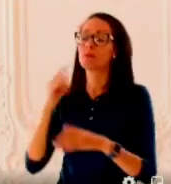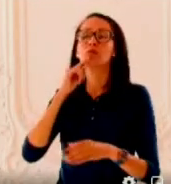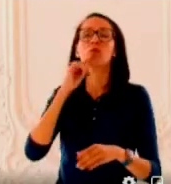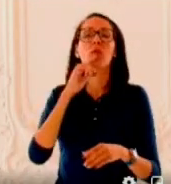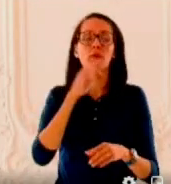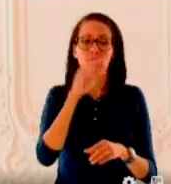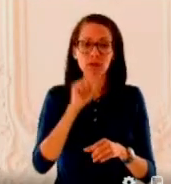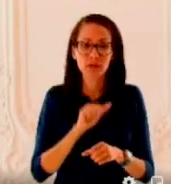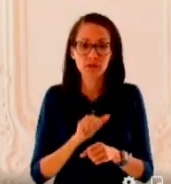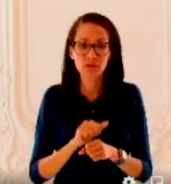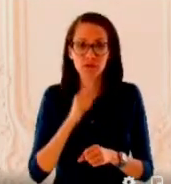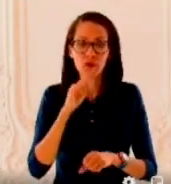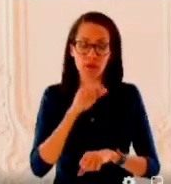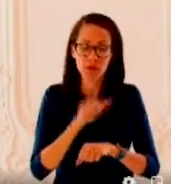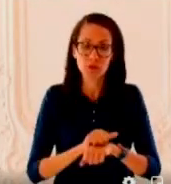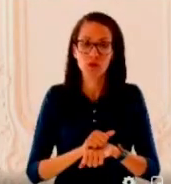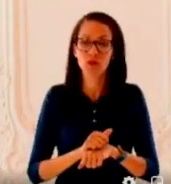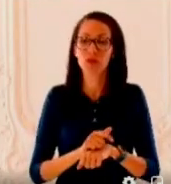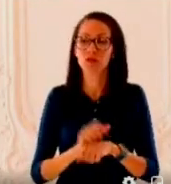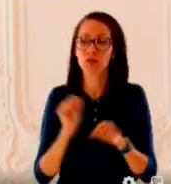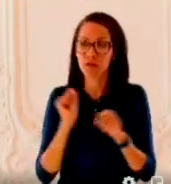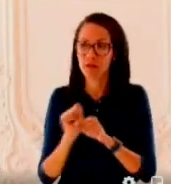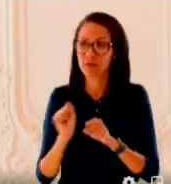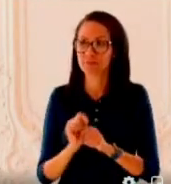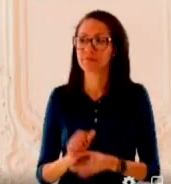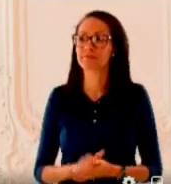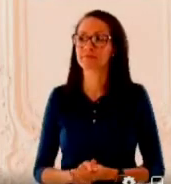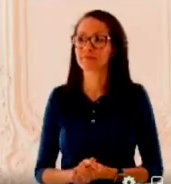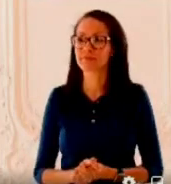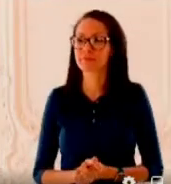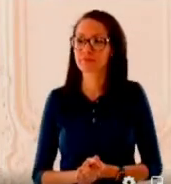compromiso y dedicación. Adelante.